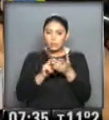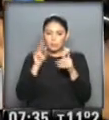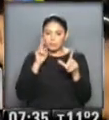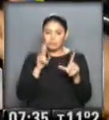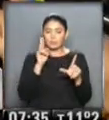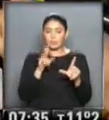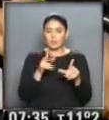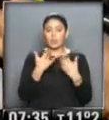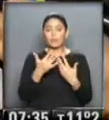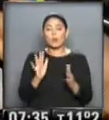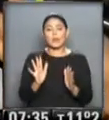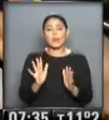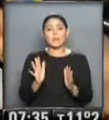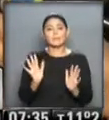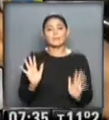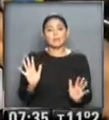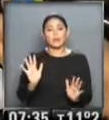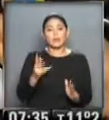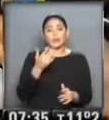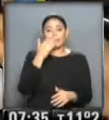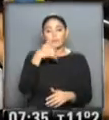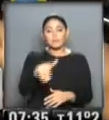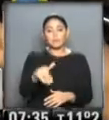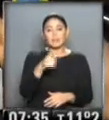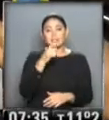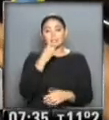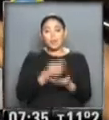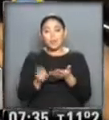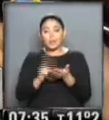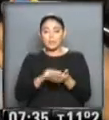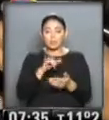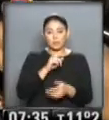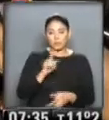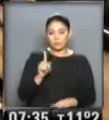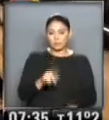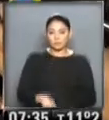nuevamente porque probablemente tengamos que ver si hay que reintervenir o no.